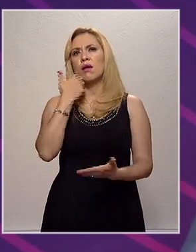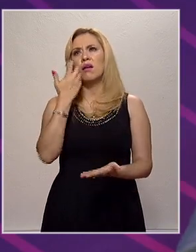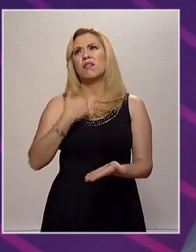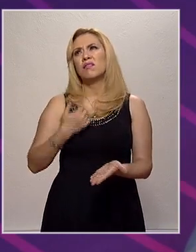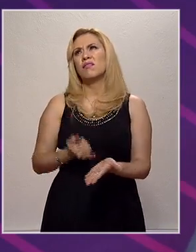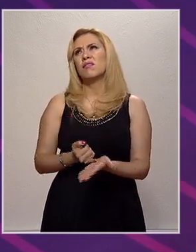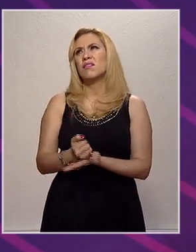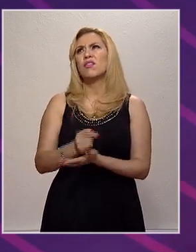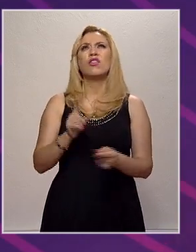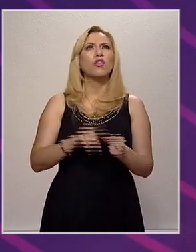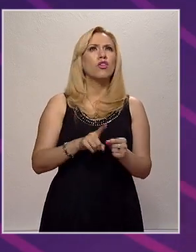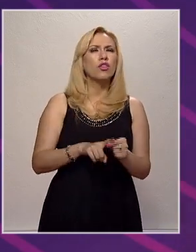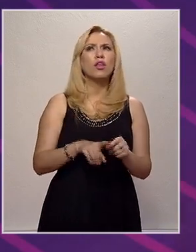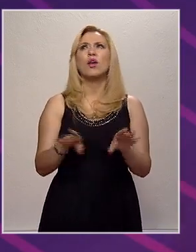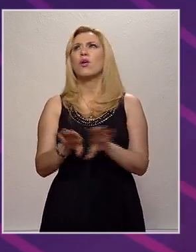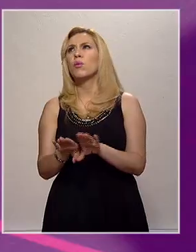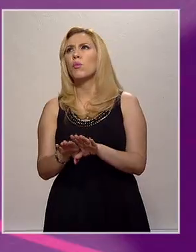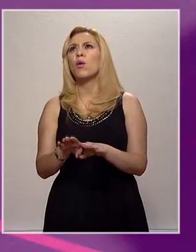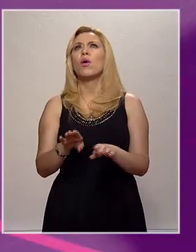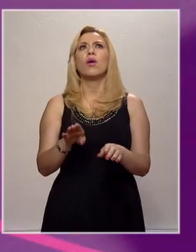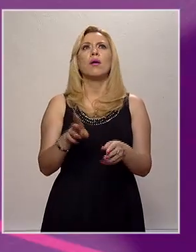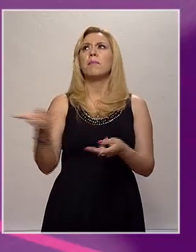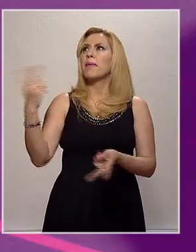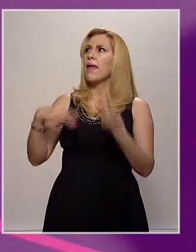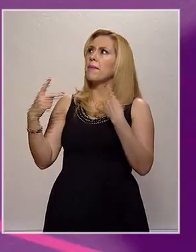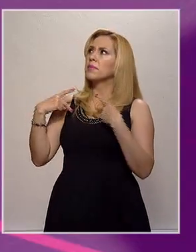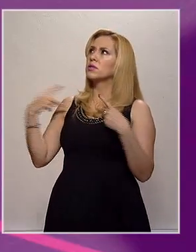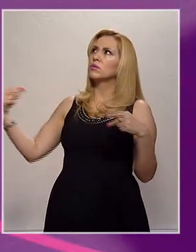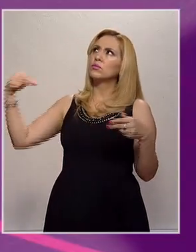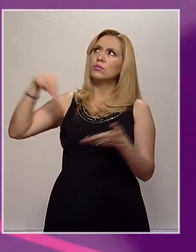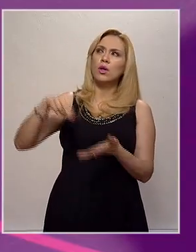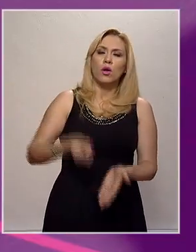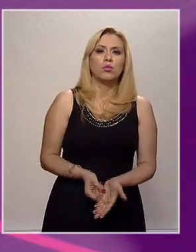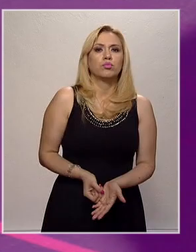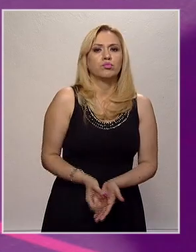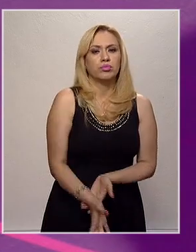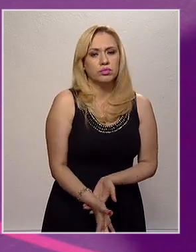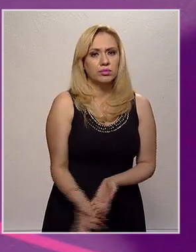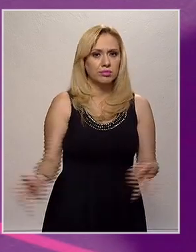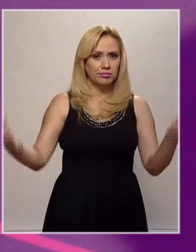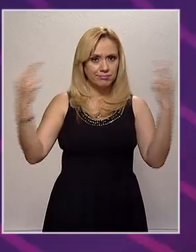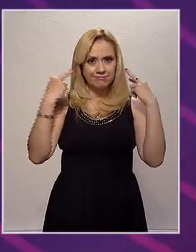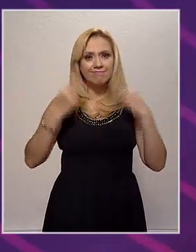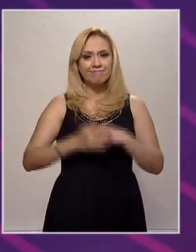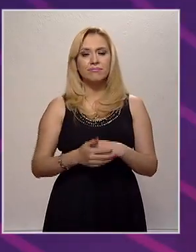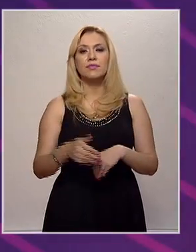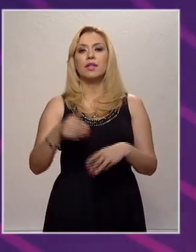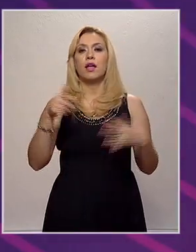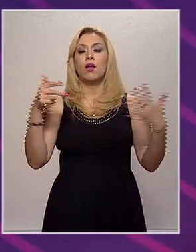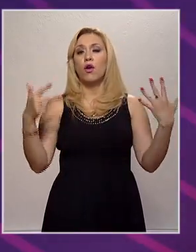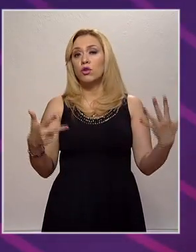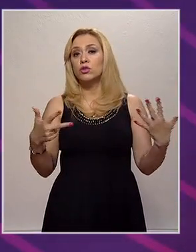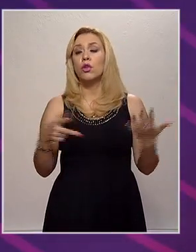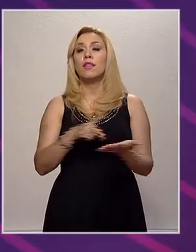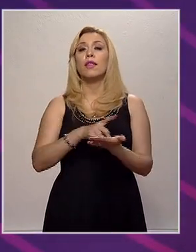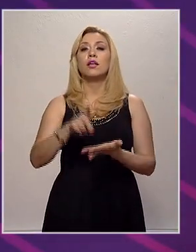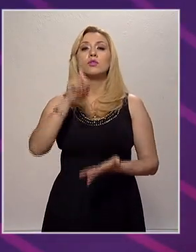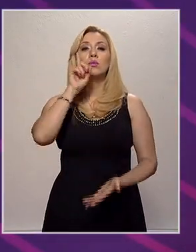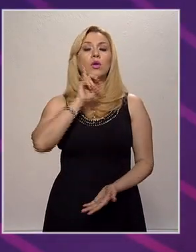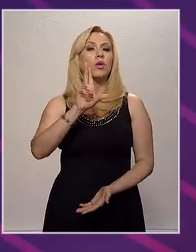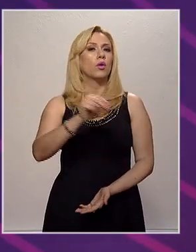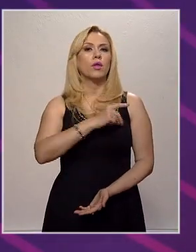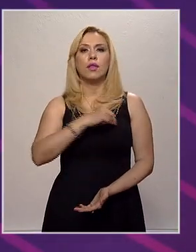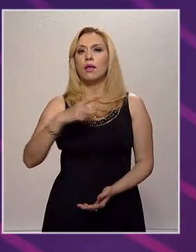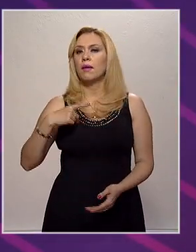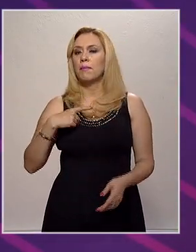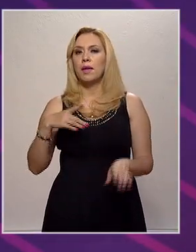cómo, dónde y con quién parir. Y el número 8, derecho de las mujeres a que no se vea obstaculizado